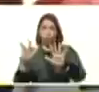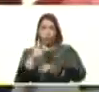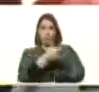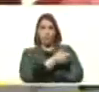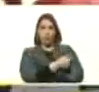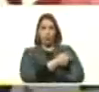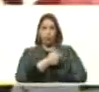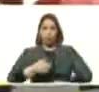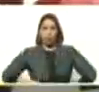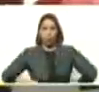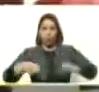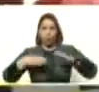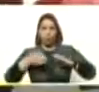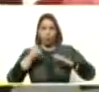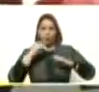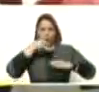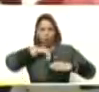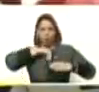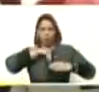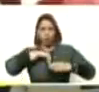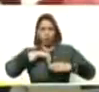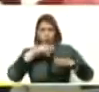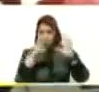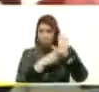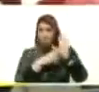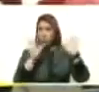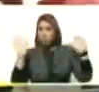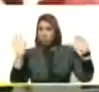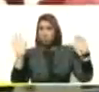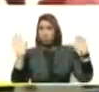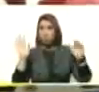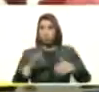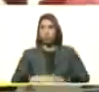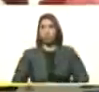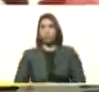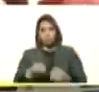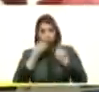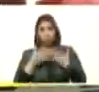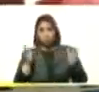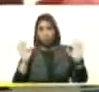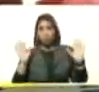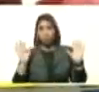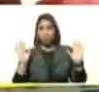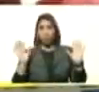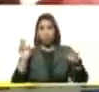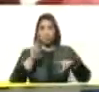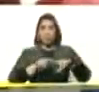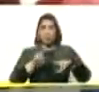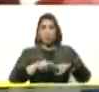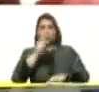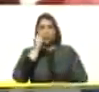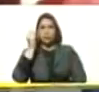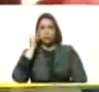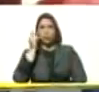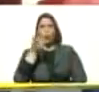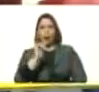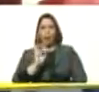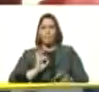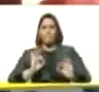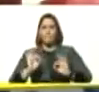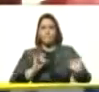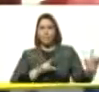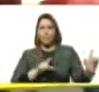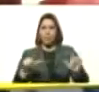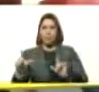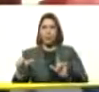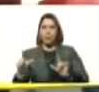cuerpo. ¿Cierto, verdad? Bueno, los niños son los que están preparados